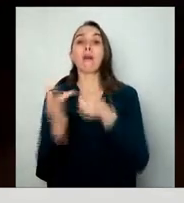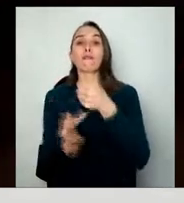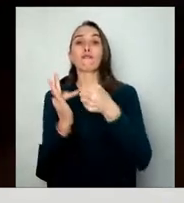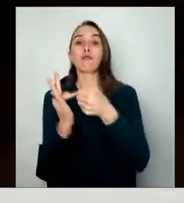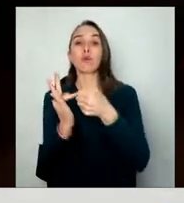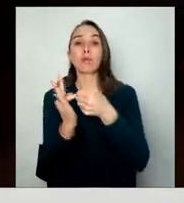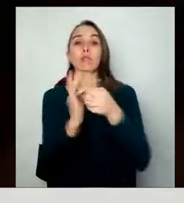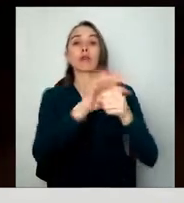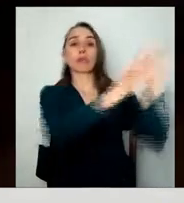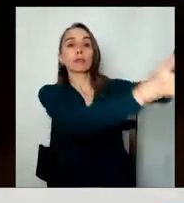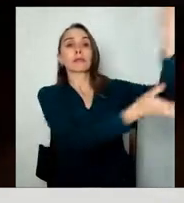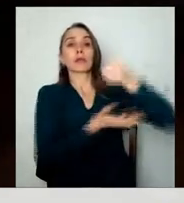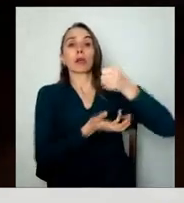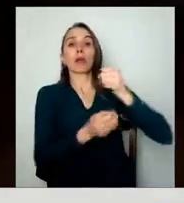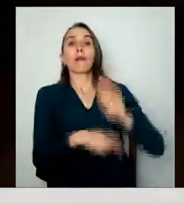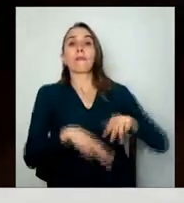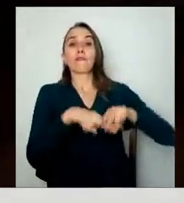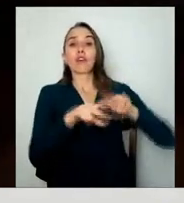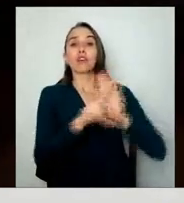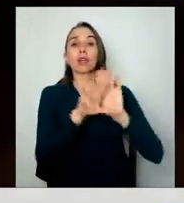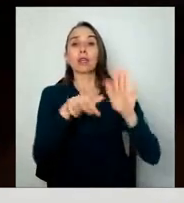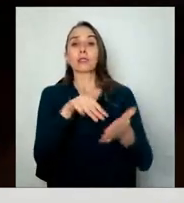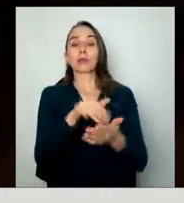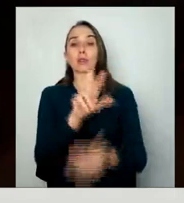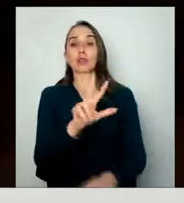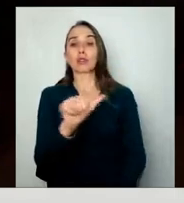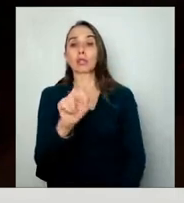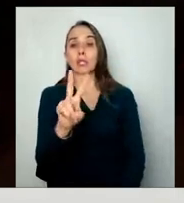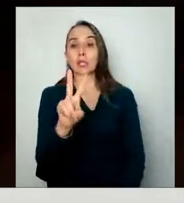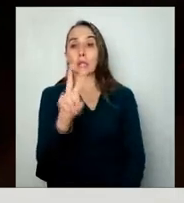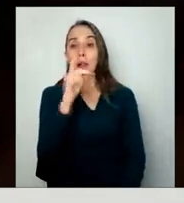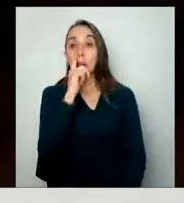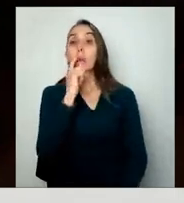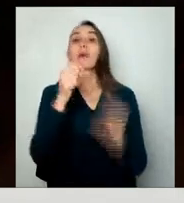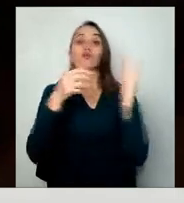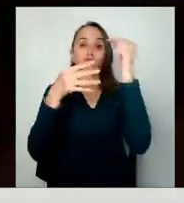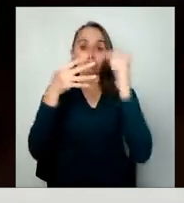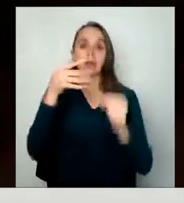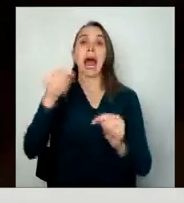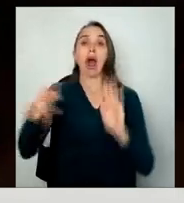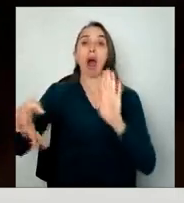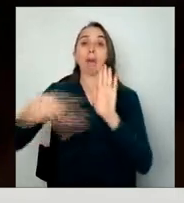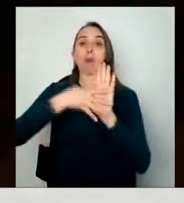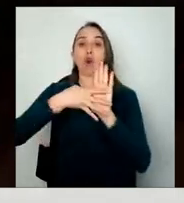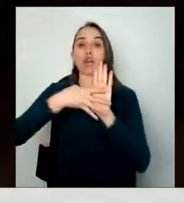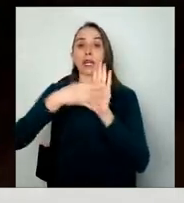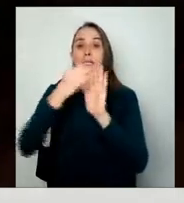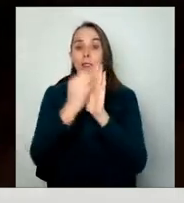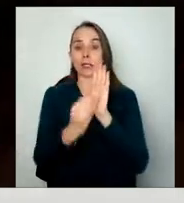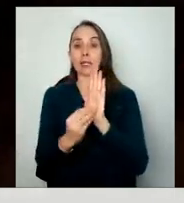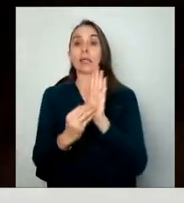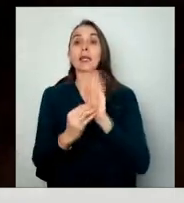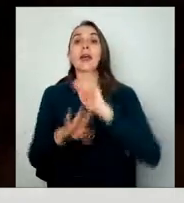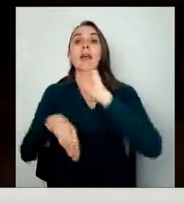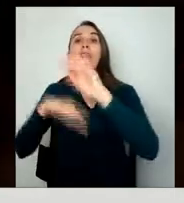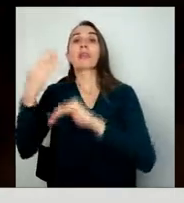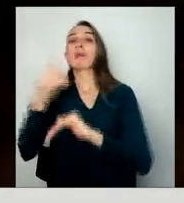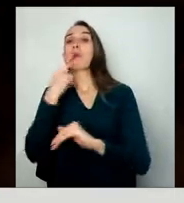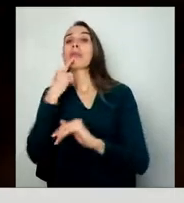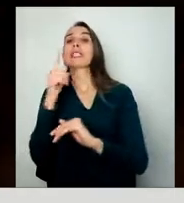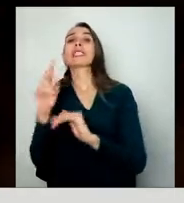de fondos de la ley 19.862 pero solo lo que un reglamento disponga está